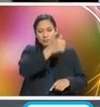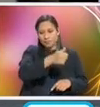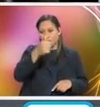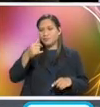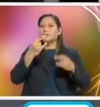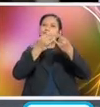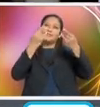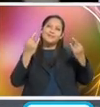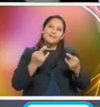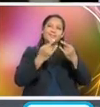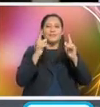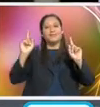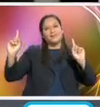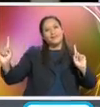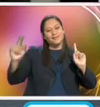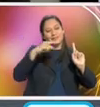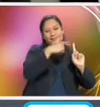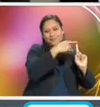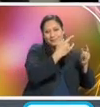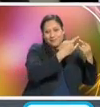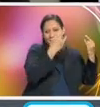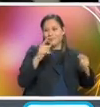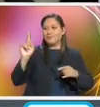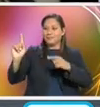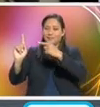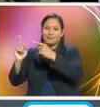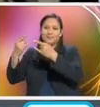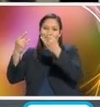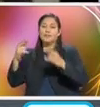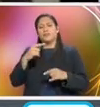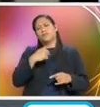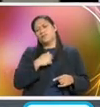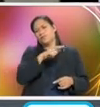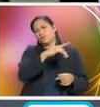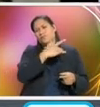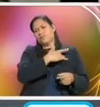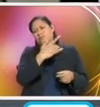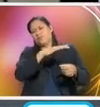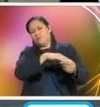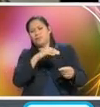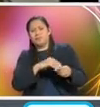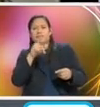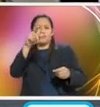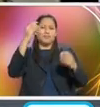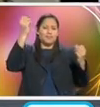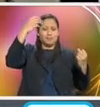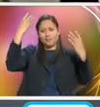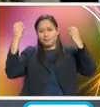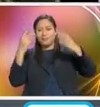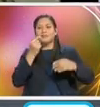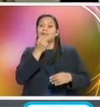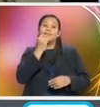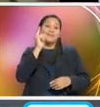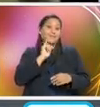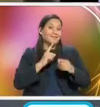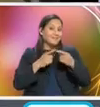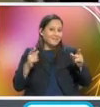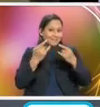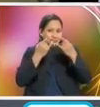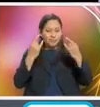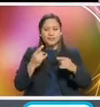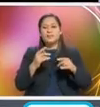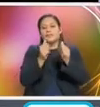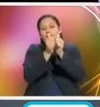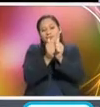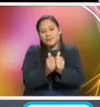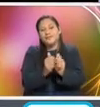de los hechos, ¿te acuerdas? O sea, el hombre decía, no, hombre, y yo la enamoré y me la llevé a la discoteca y la niña decía, pues nos quedamos afuera